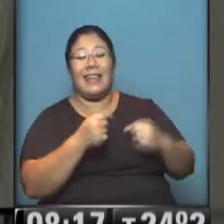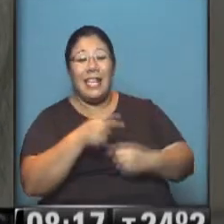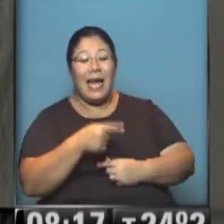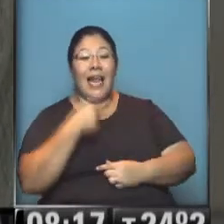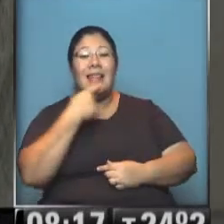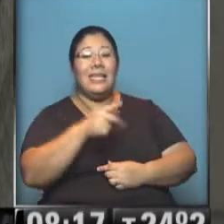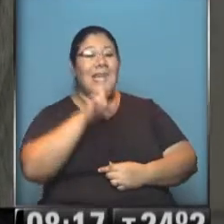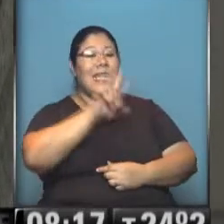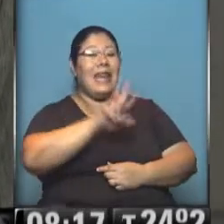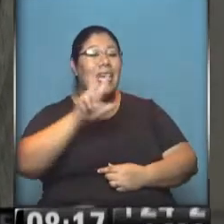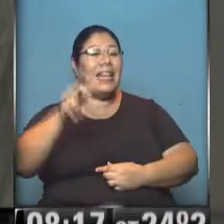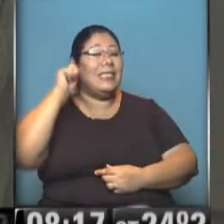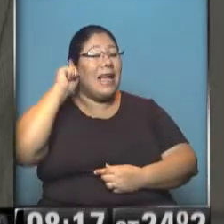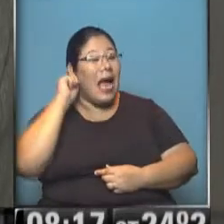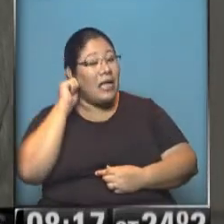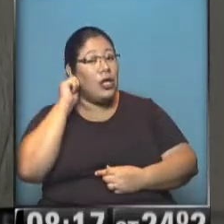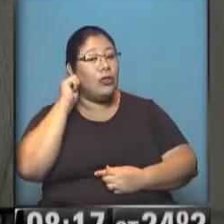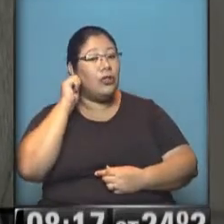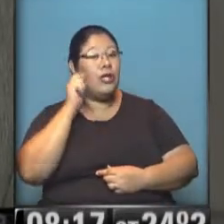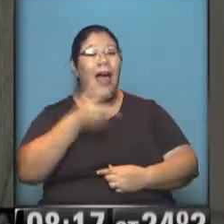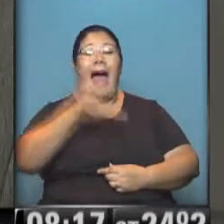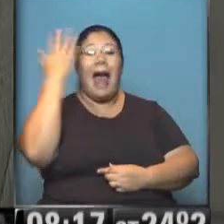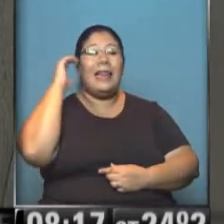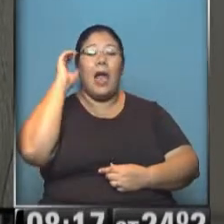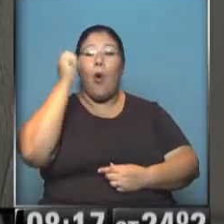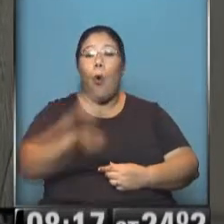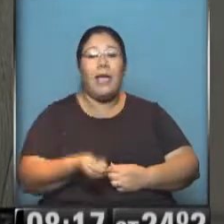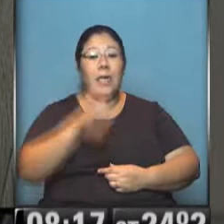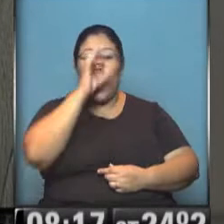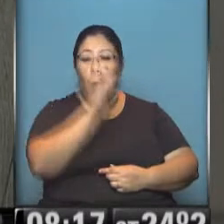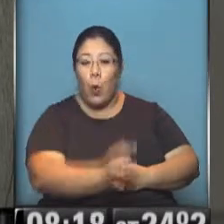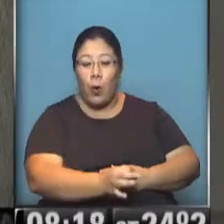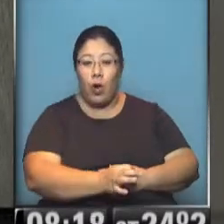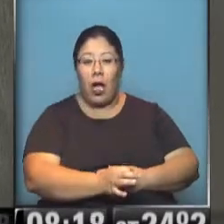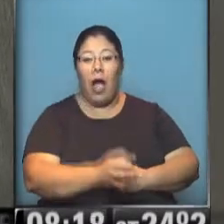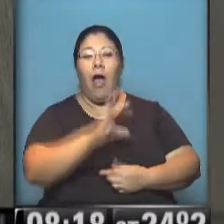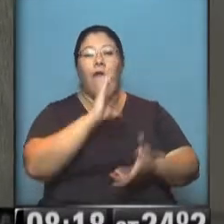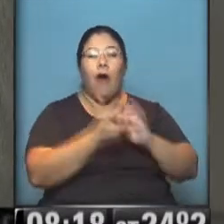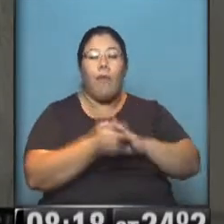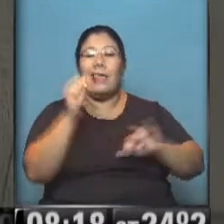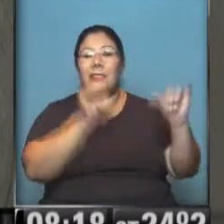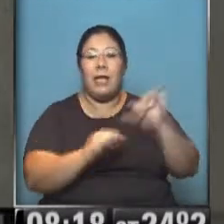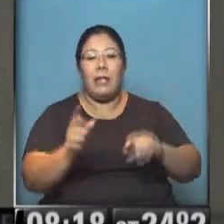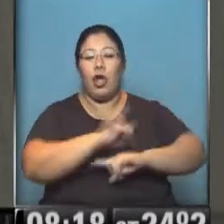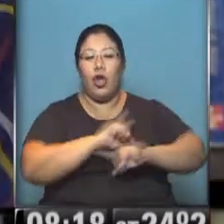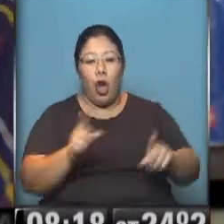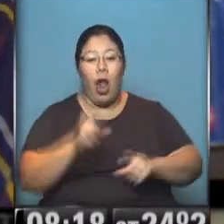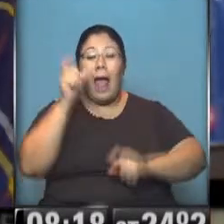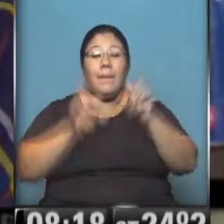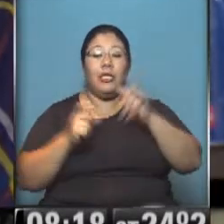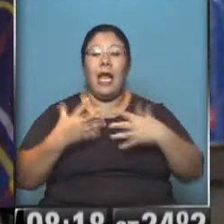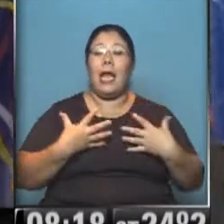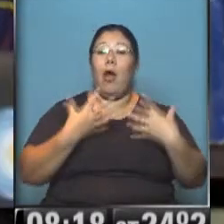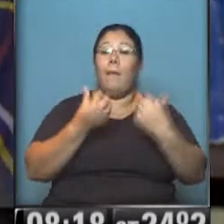tan sólo 33 años y que nunca fue juez bueno no son impedimentos quienes lo apoyan dice lo siguiente